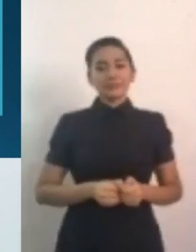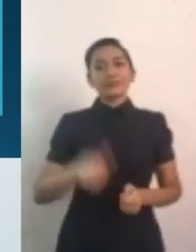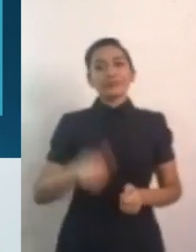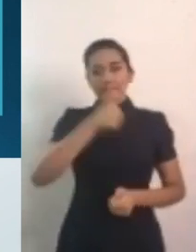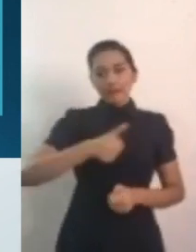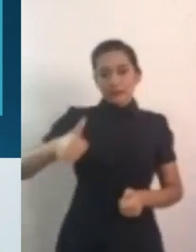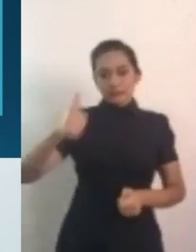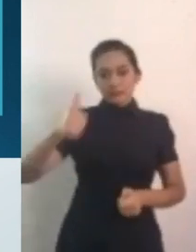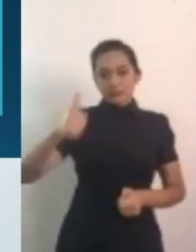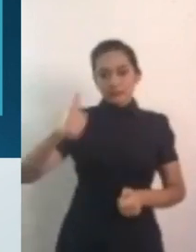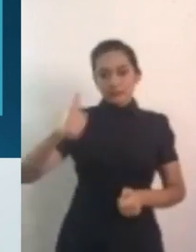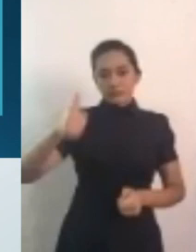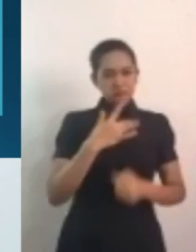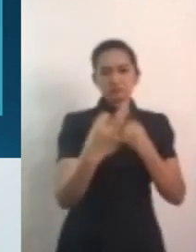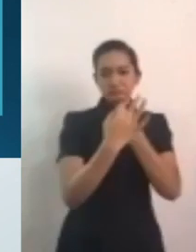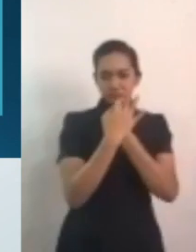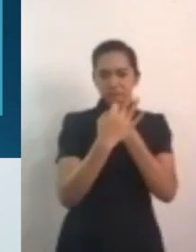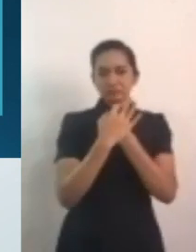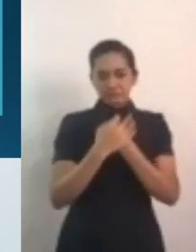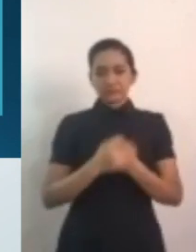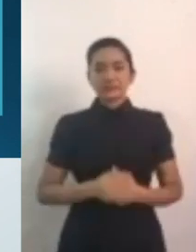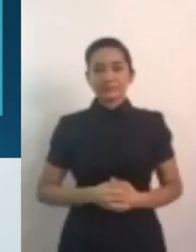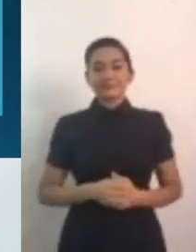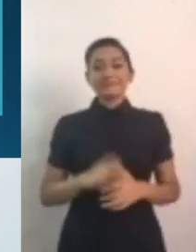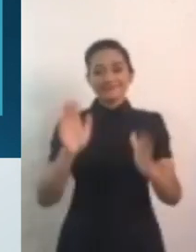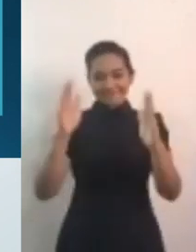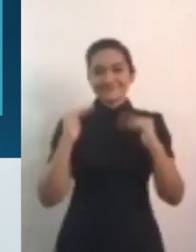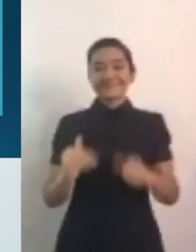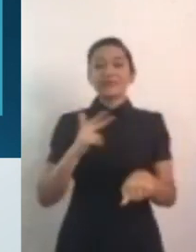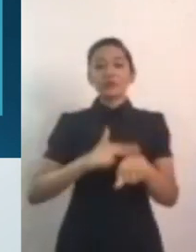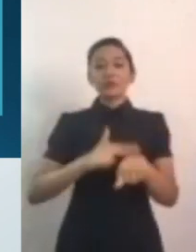personalmente. Ahora sí pasamos al cuadro 13.